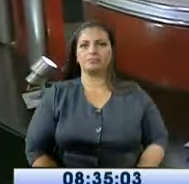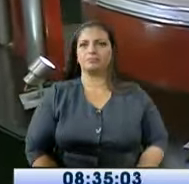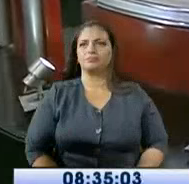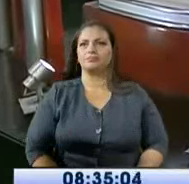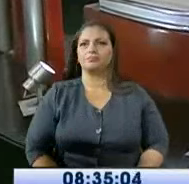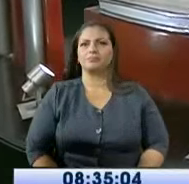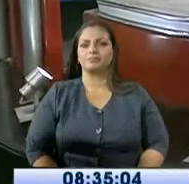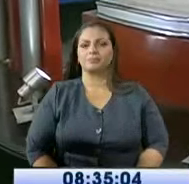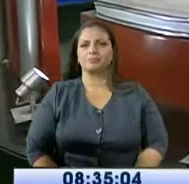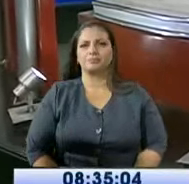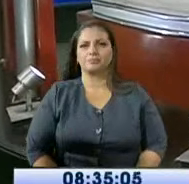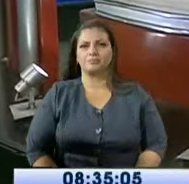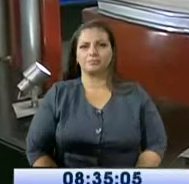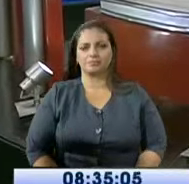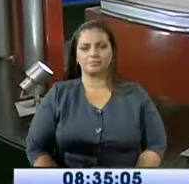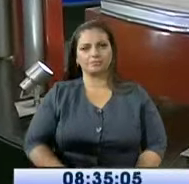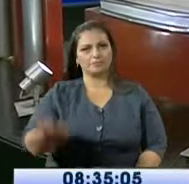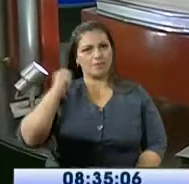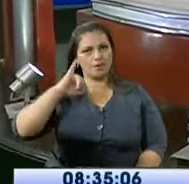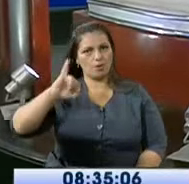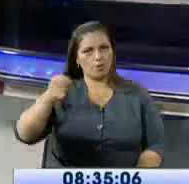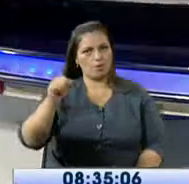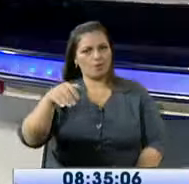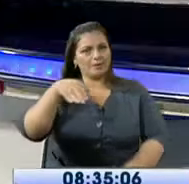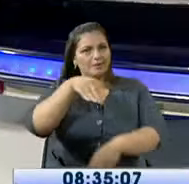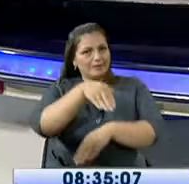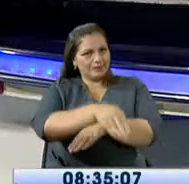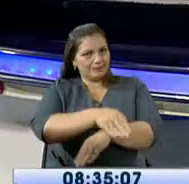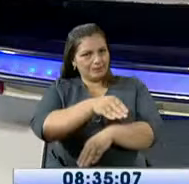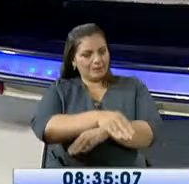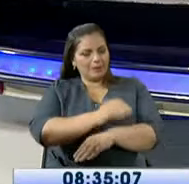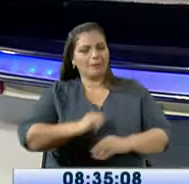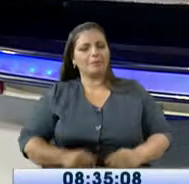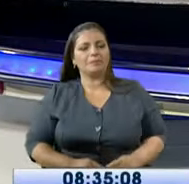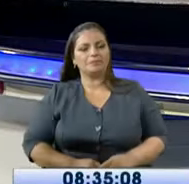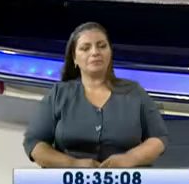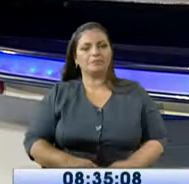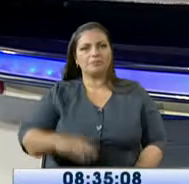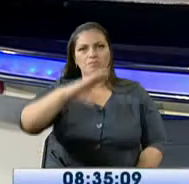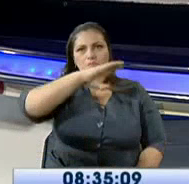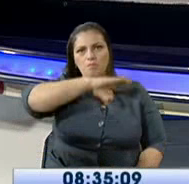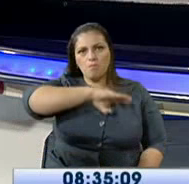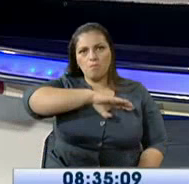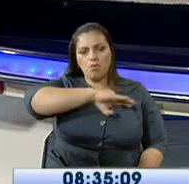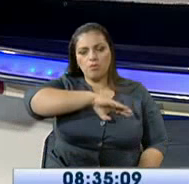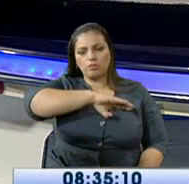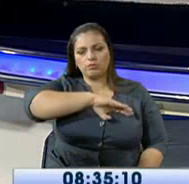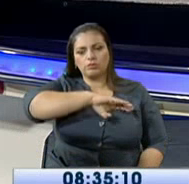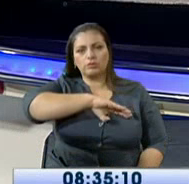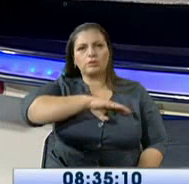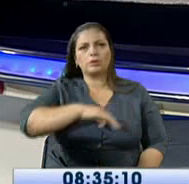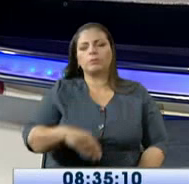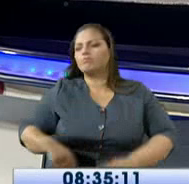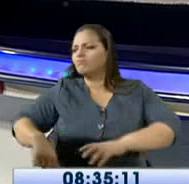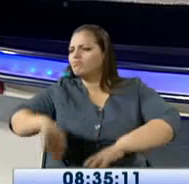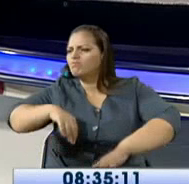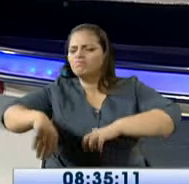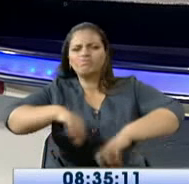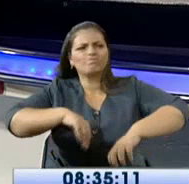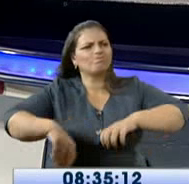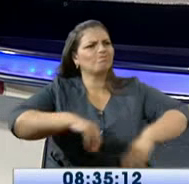Bueno, y durante la tarde de este jueves, un operativo antidelincuencial se llevó a cabo por parte de las autoridades policiales, así